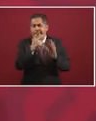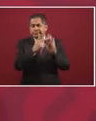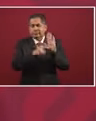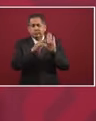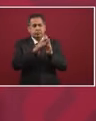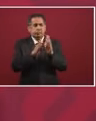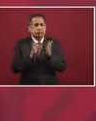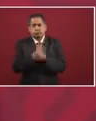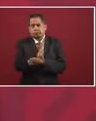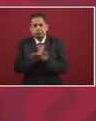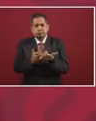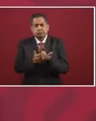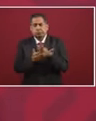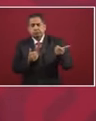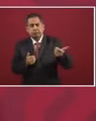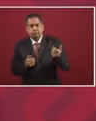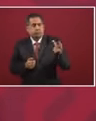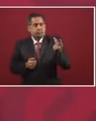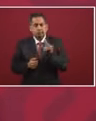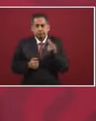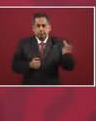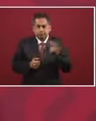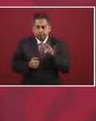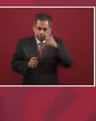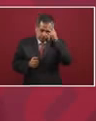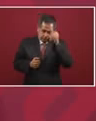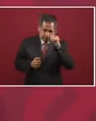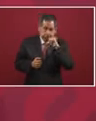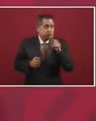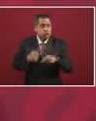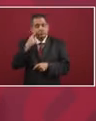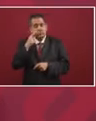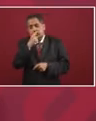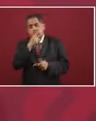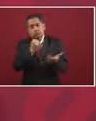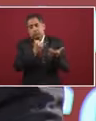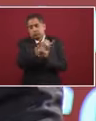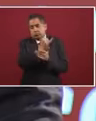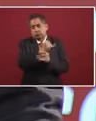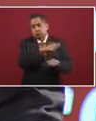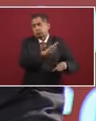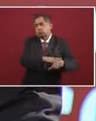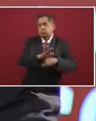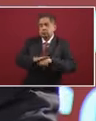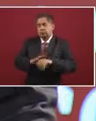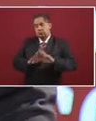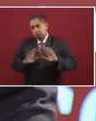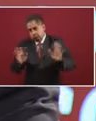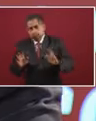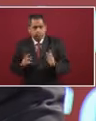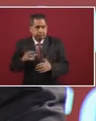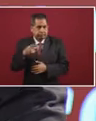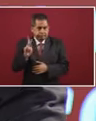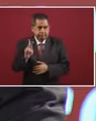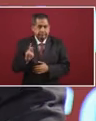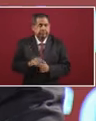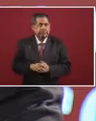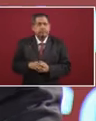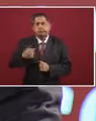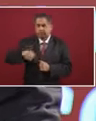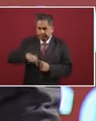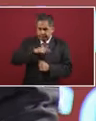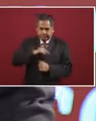autónomo, independiente, es decir, no es binacional, no es un tema bilateral. Sin embargo, sí hemos